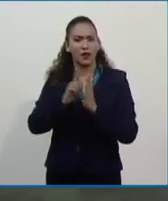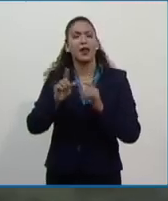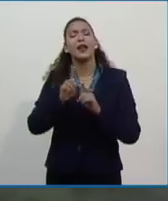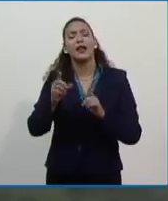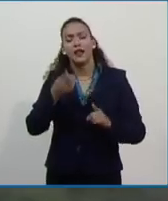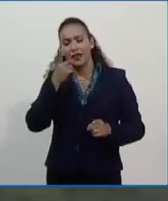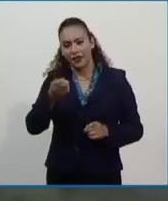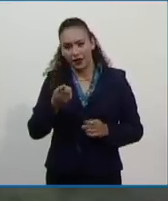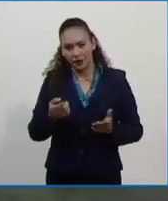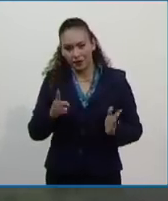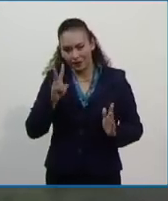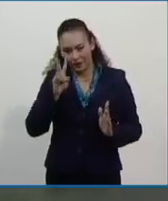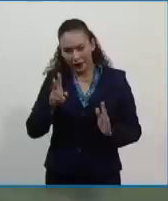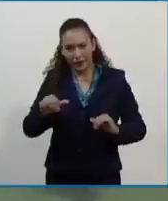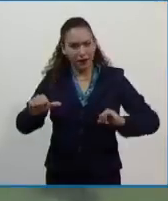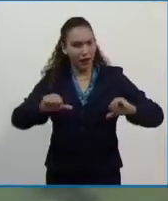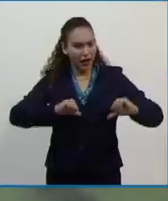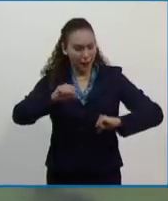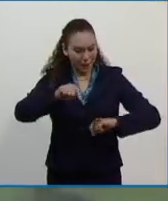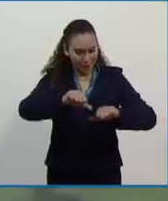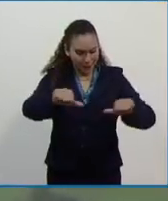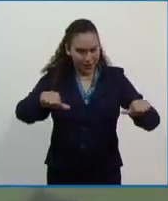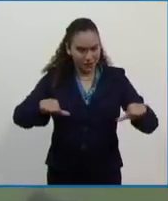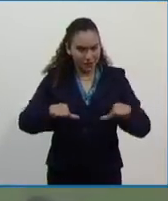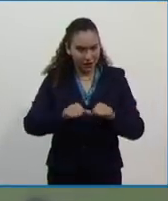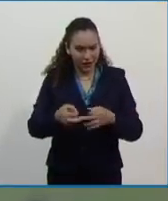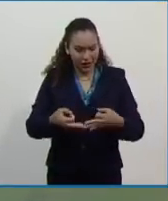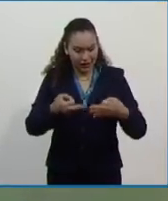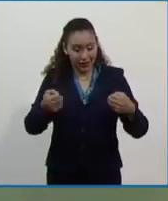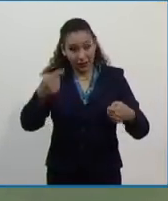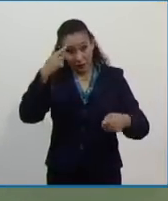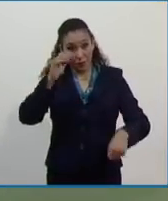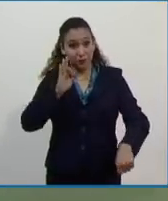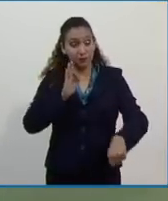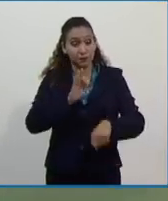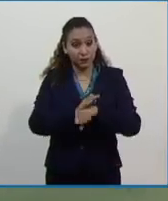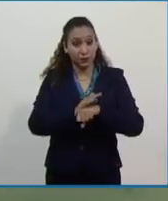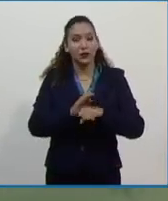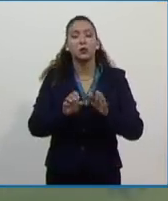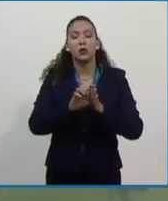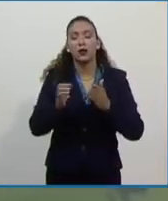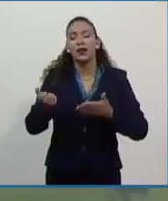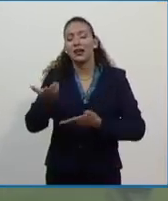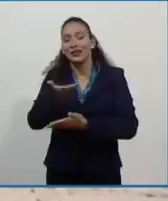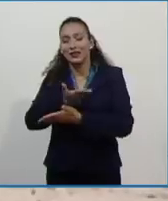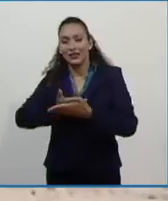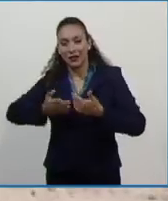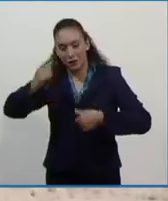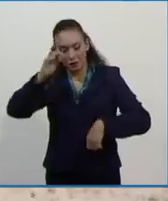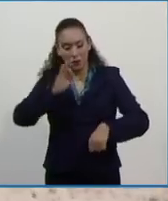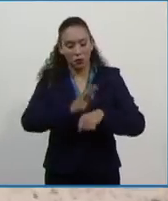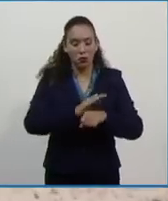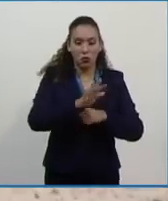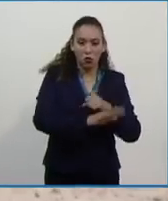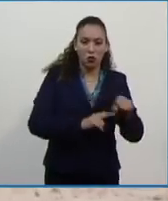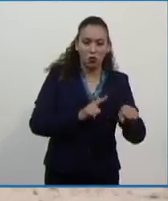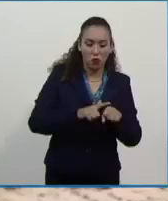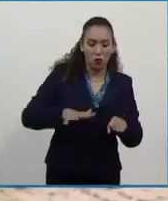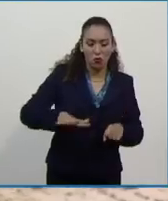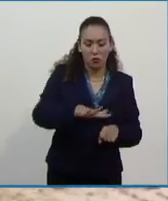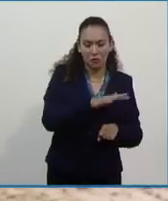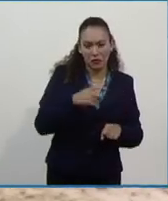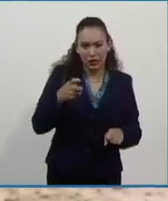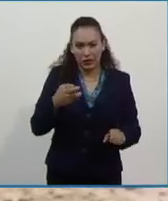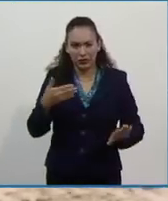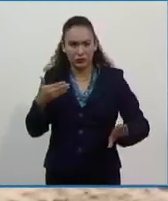y regulación de las actividades de esa área natural para proteger los servicios ambientales de su ecosistema, por lo que su emisión no afecta